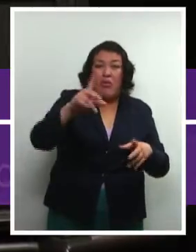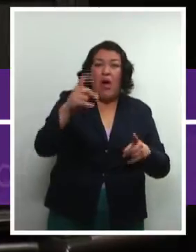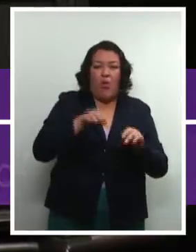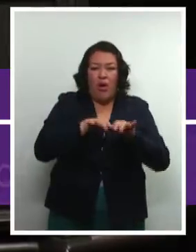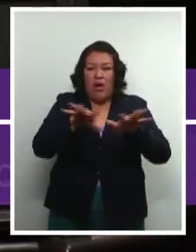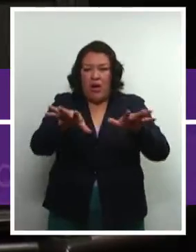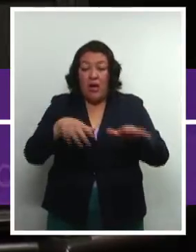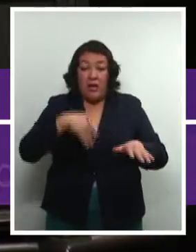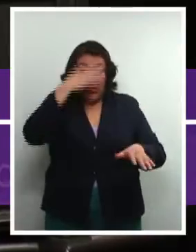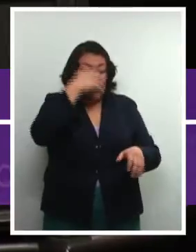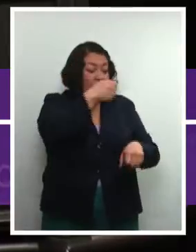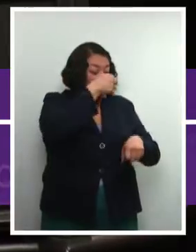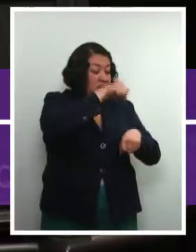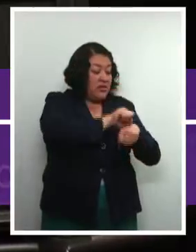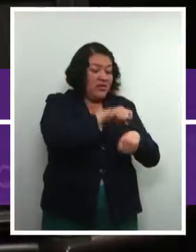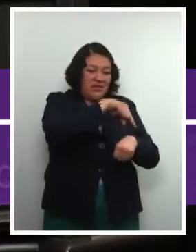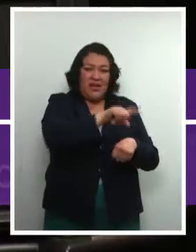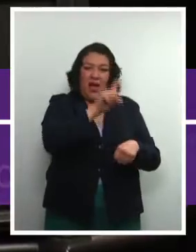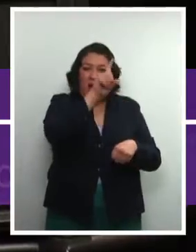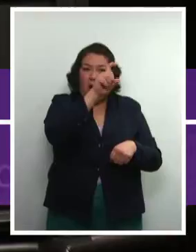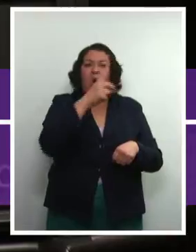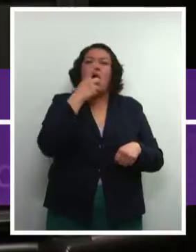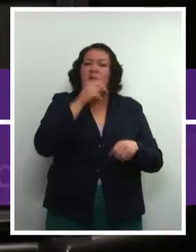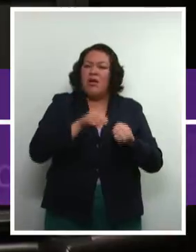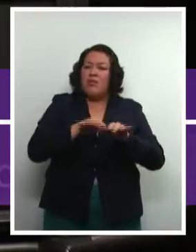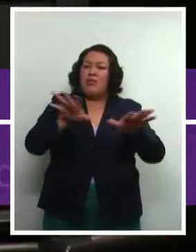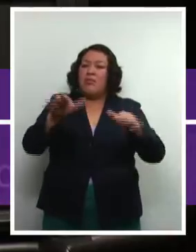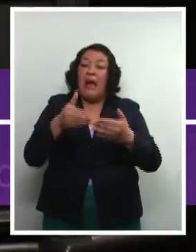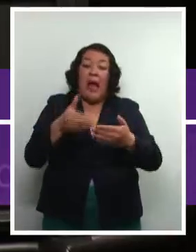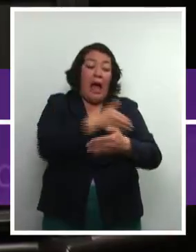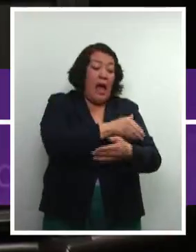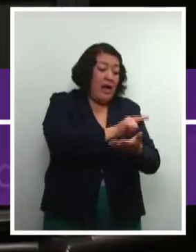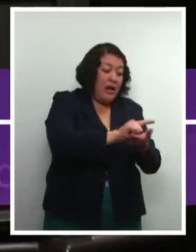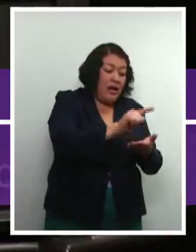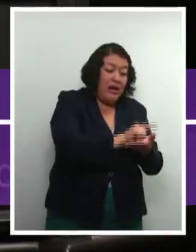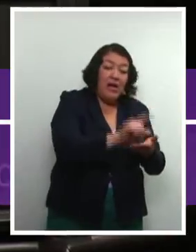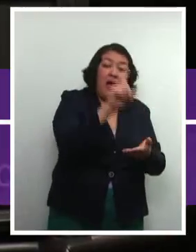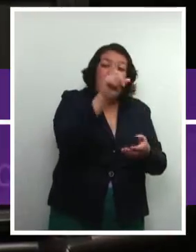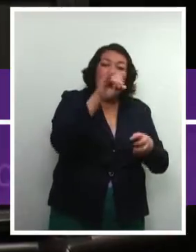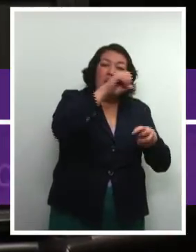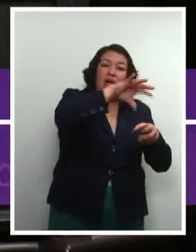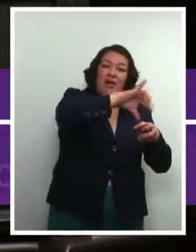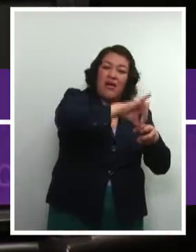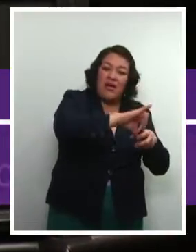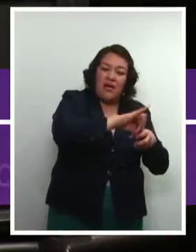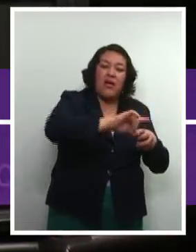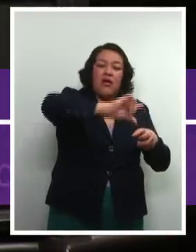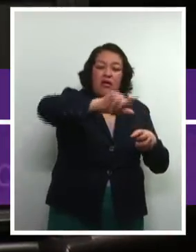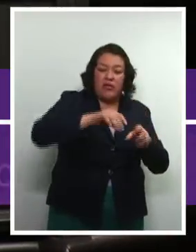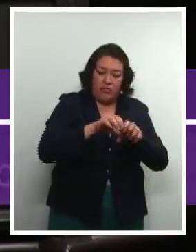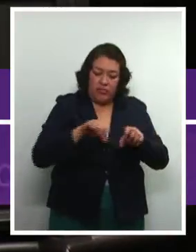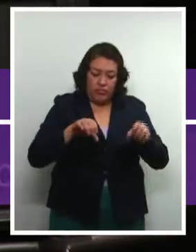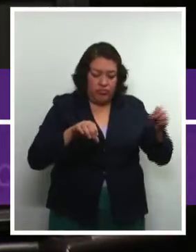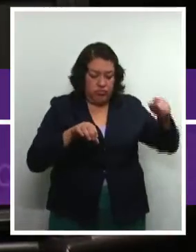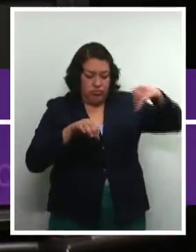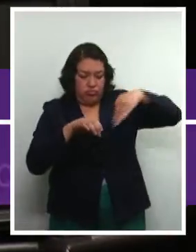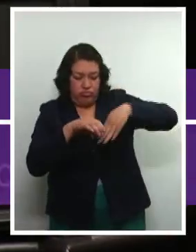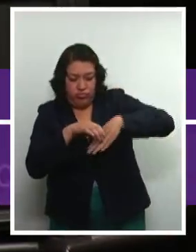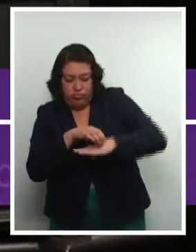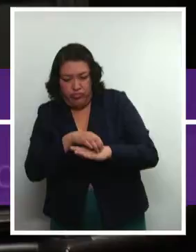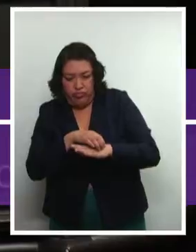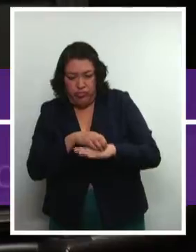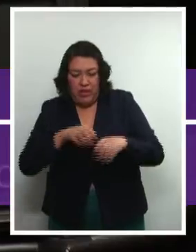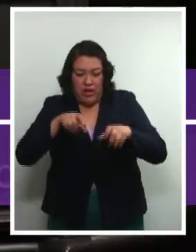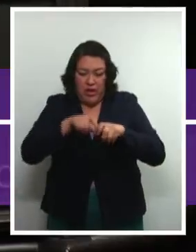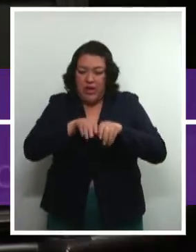Conagua afirma que casi toda el agua suministrada se desinfecta con cloro antes de ser entubada en bloque para que los